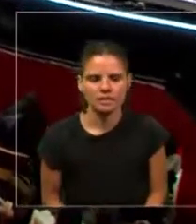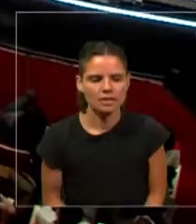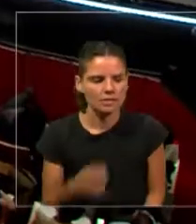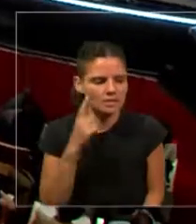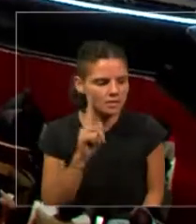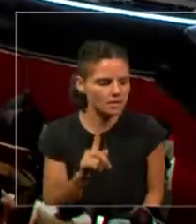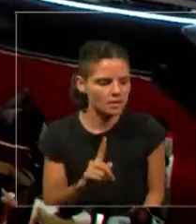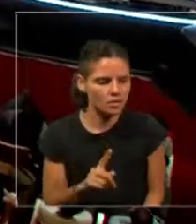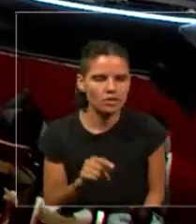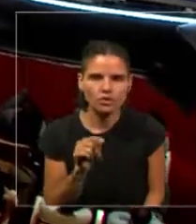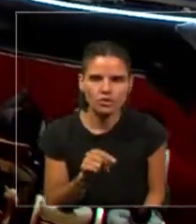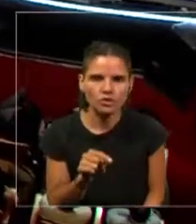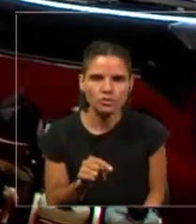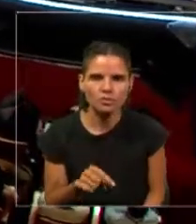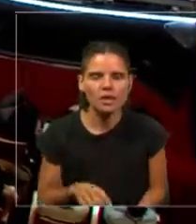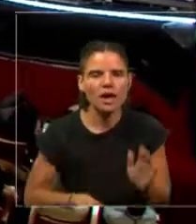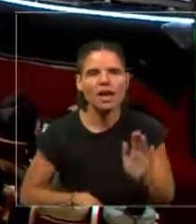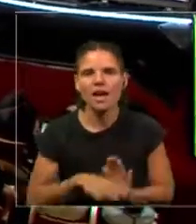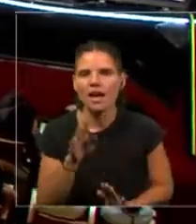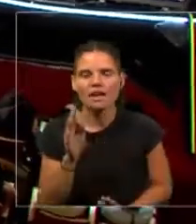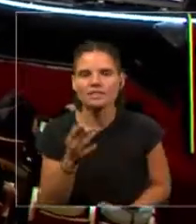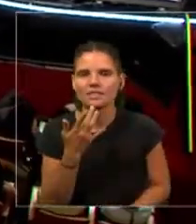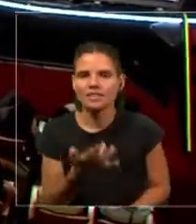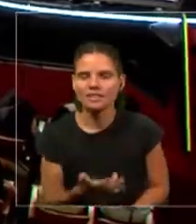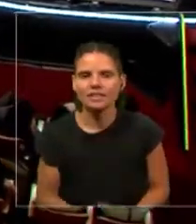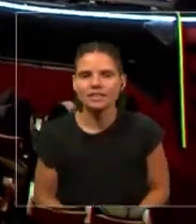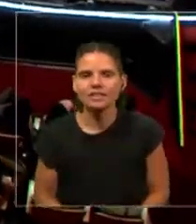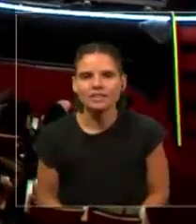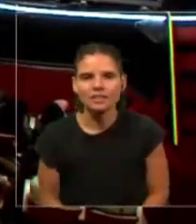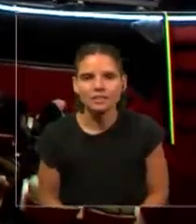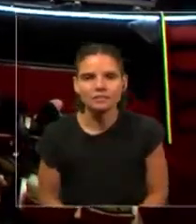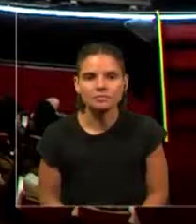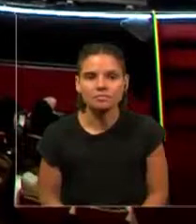sobre todo le dejaba